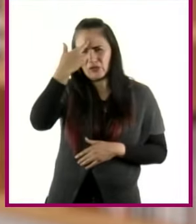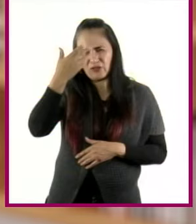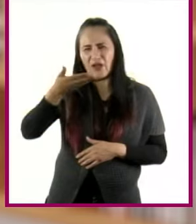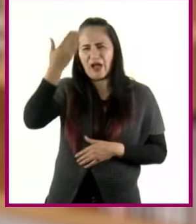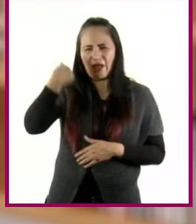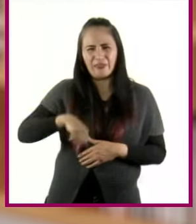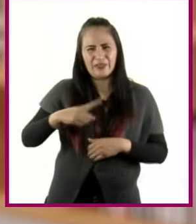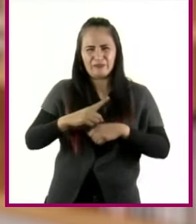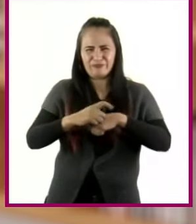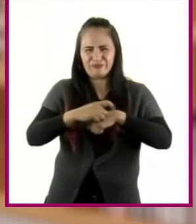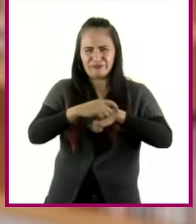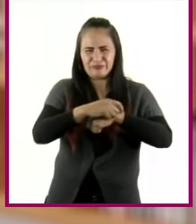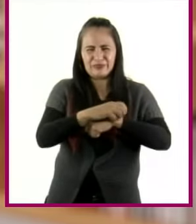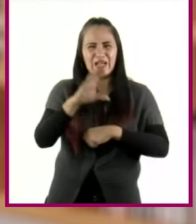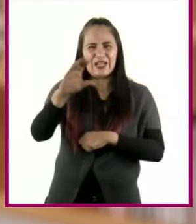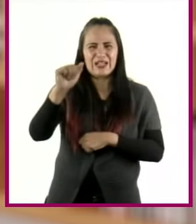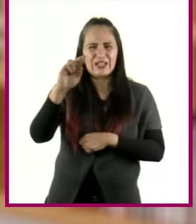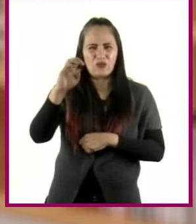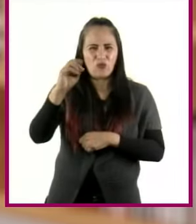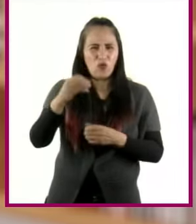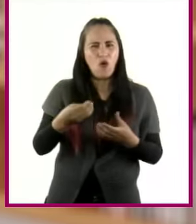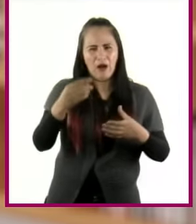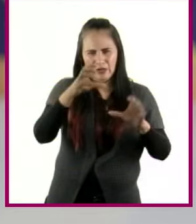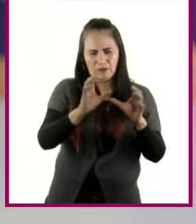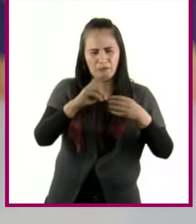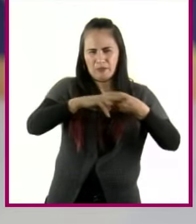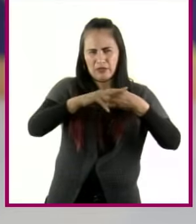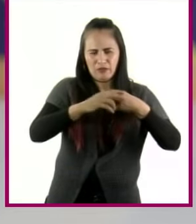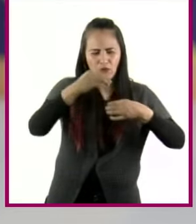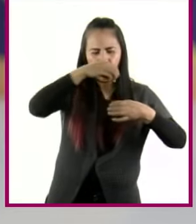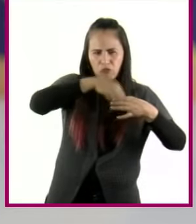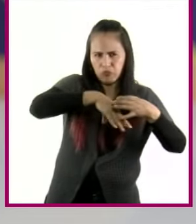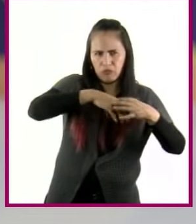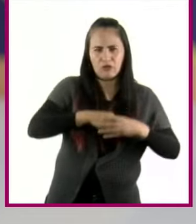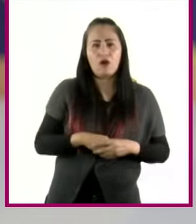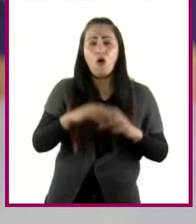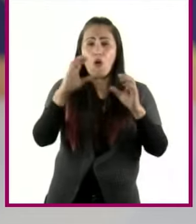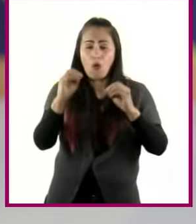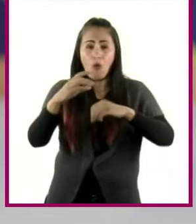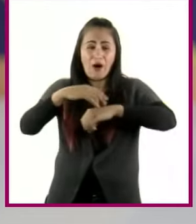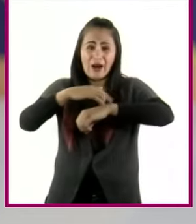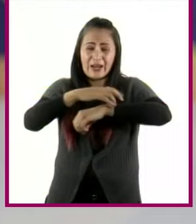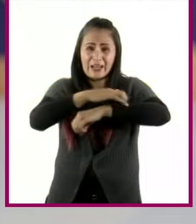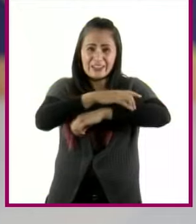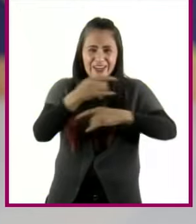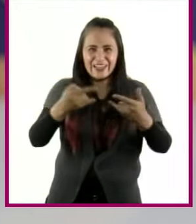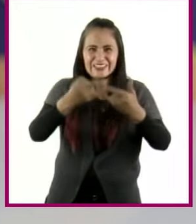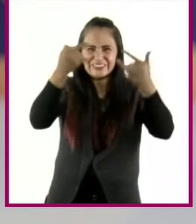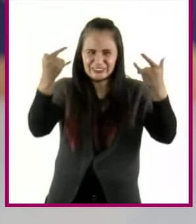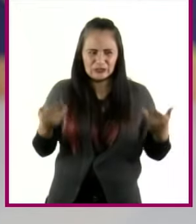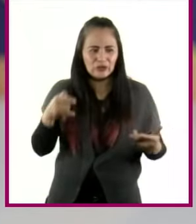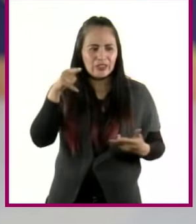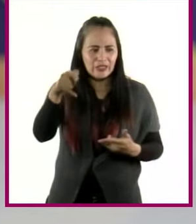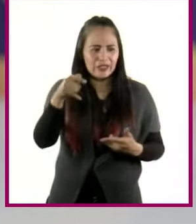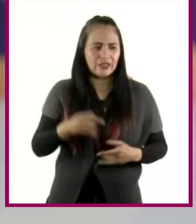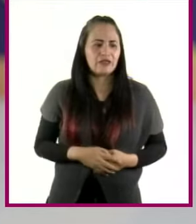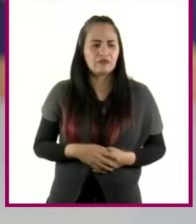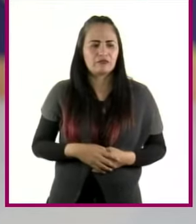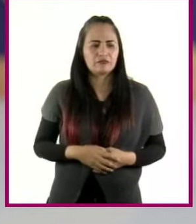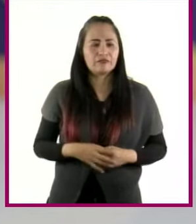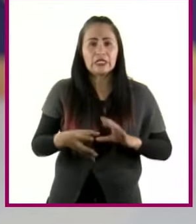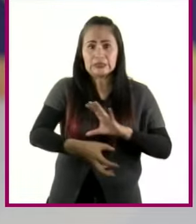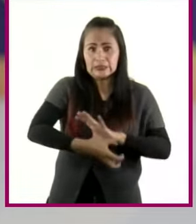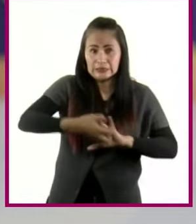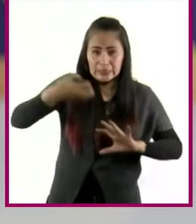Pensabas que si lo hacías por su bien, pero se pudo haber muerto ahí. O como la araña del cuento de Nagel de la otra vez, que se murió porque la sacaron